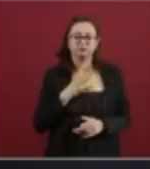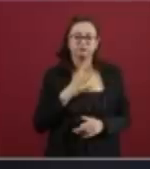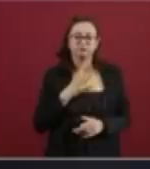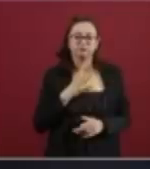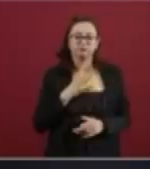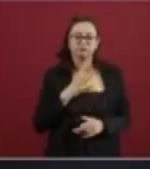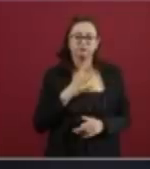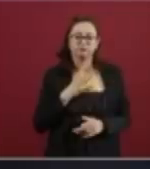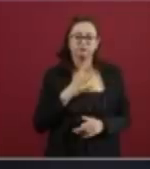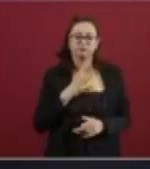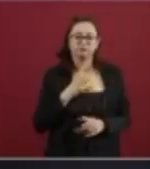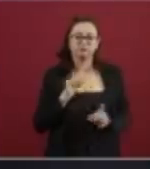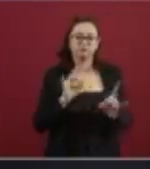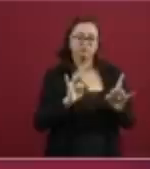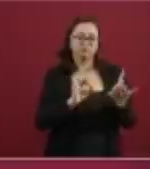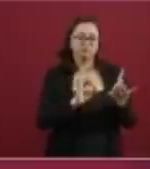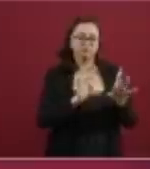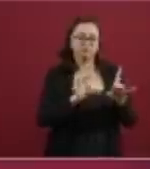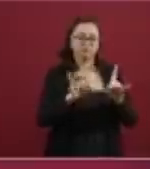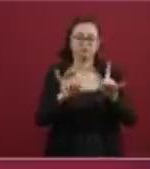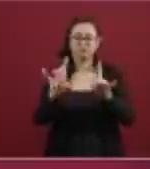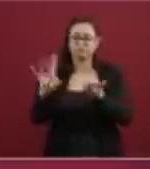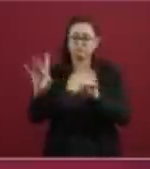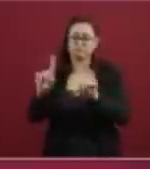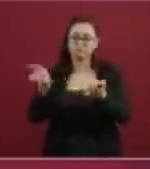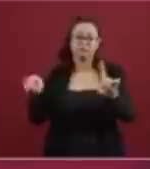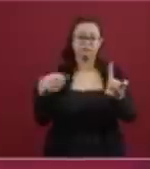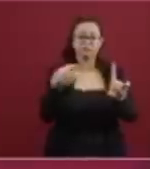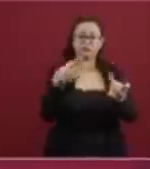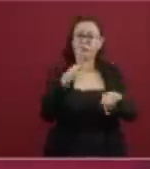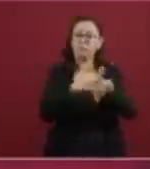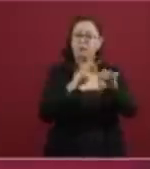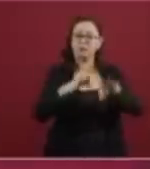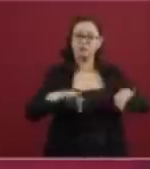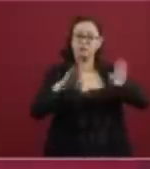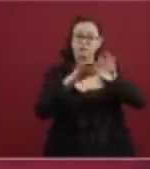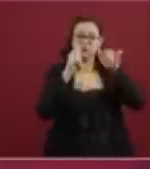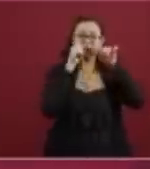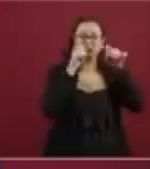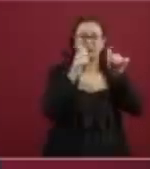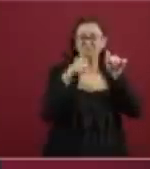lo prioritario, no lo superfluo.